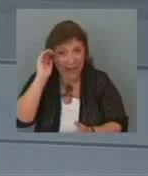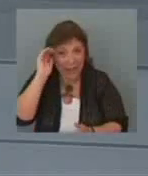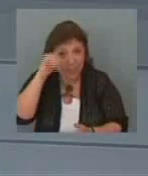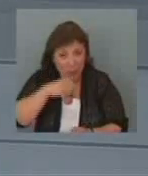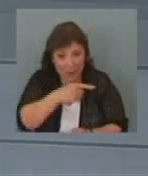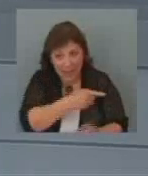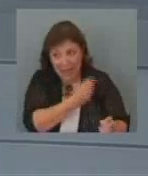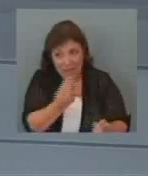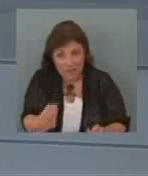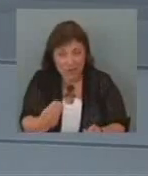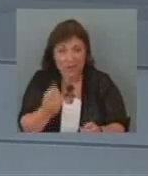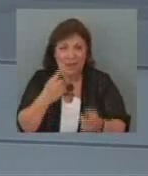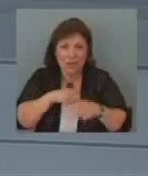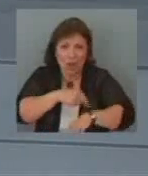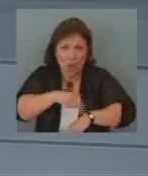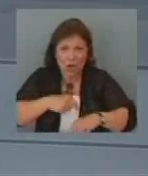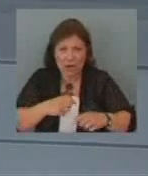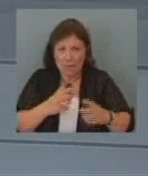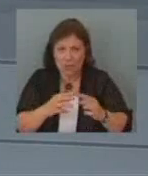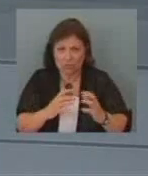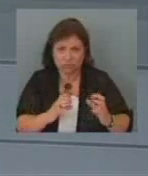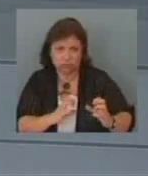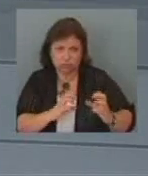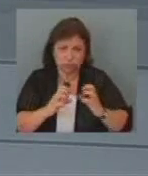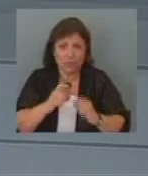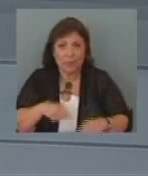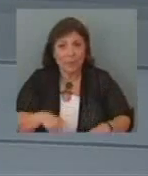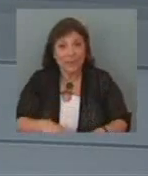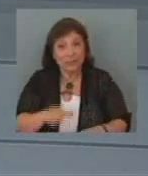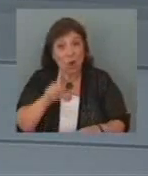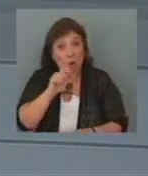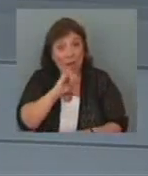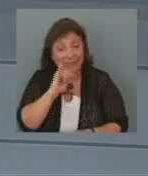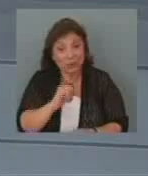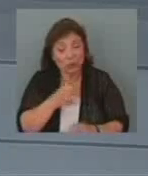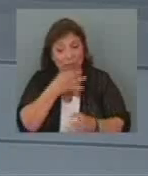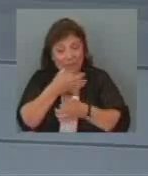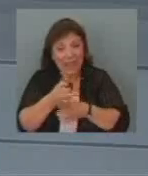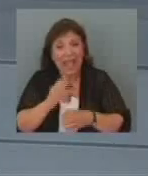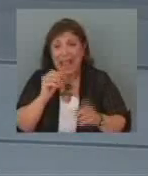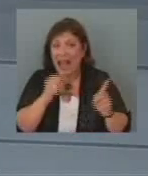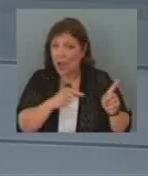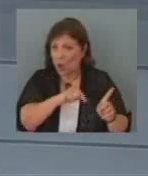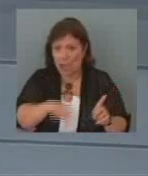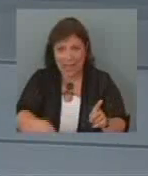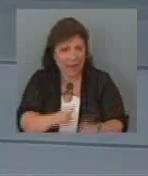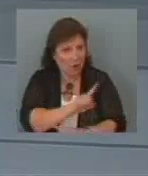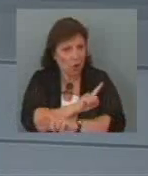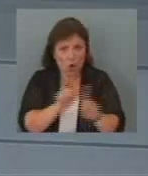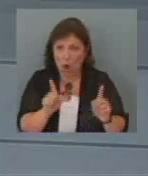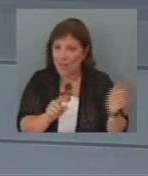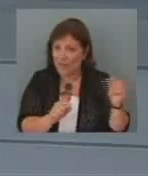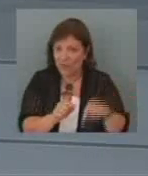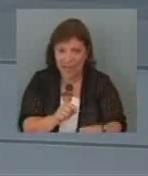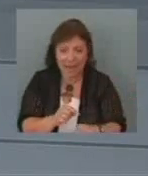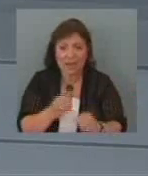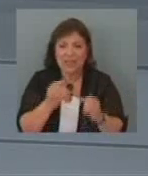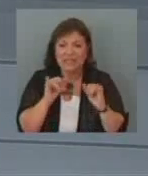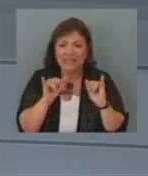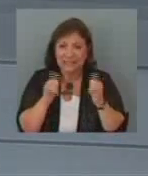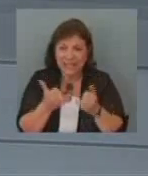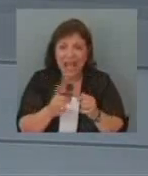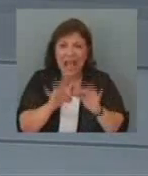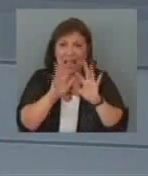de esa interpelación se vivieron momentos de tensión cuando el ministro de Economía, Fernando Lorenzo, anunció que Calvella no iba a estar en la interpelación y que había hecho llegar